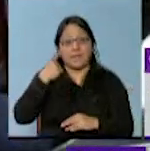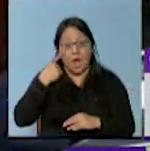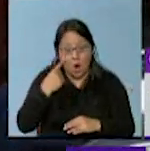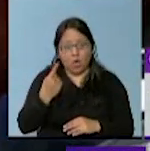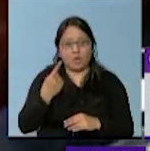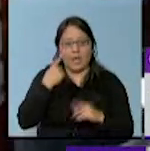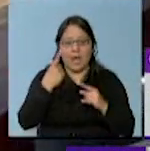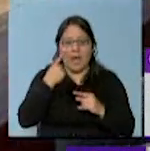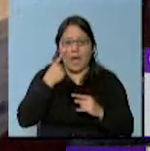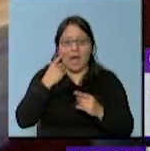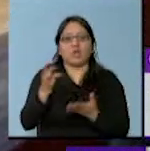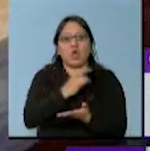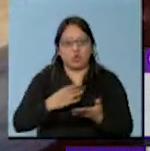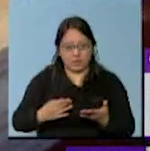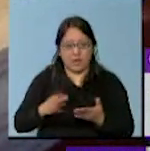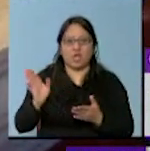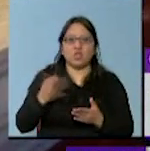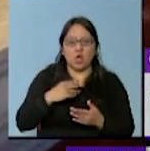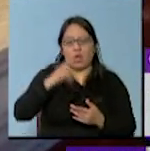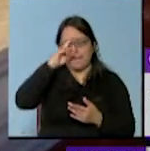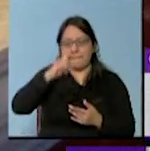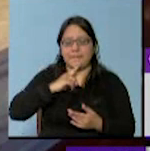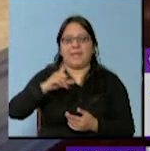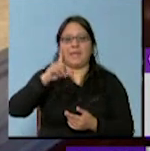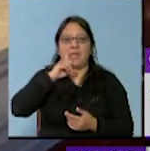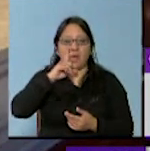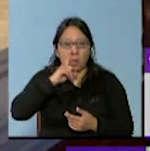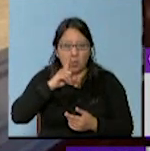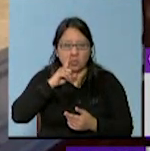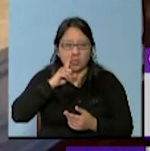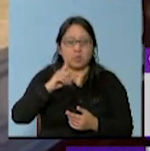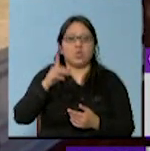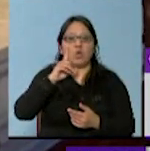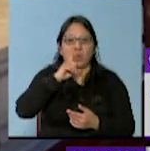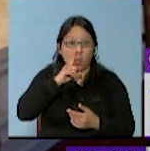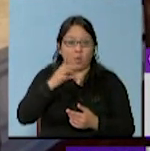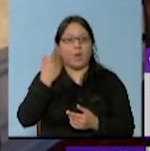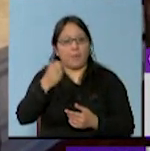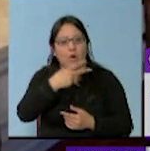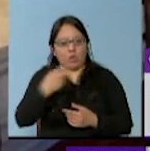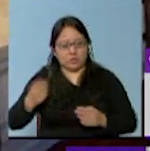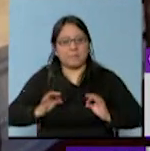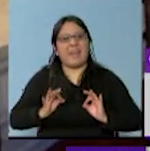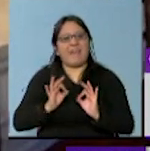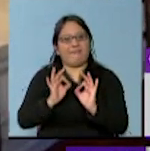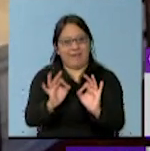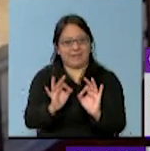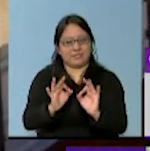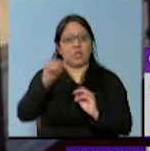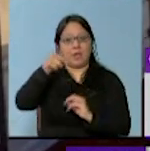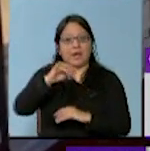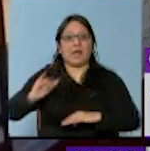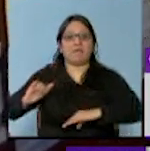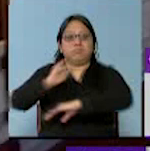descubren la que se va a incluir todo este movimiento que tuvo por el periodo de vacaciones que han sido realmente intenso aquí en el aeropuerto